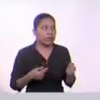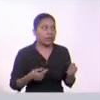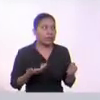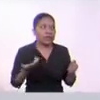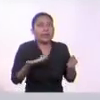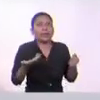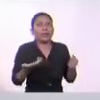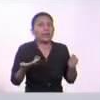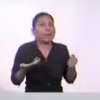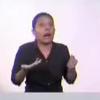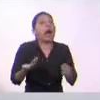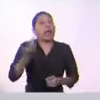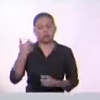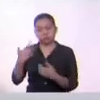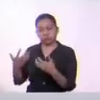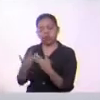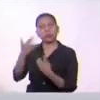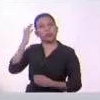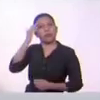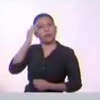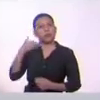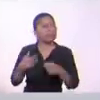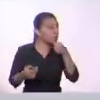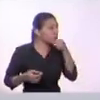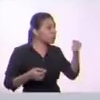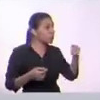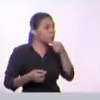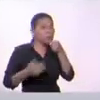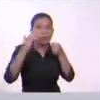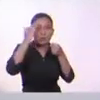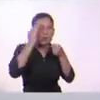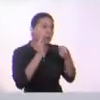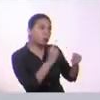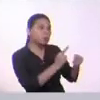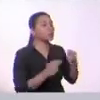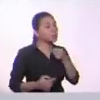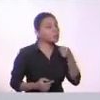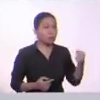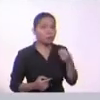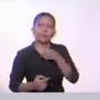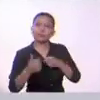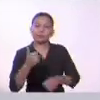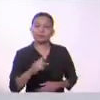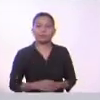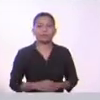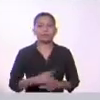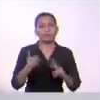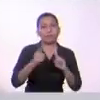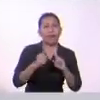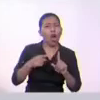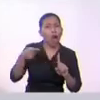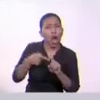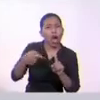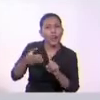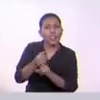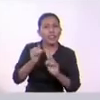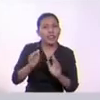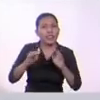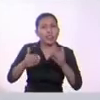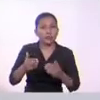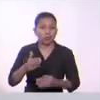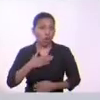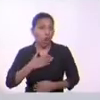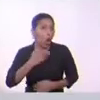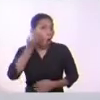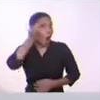El otro aspecto es ser objetivo. Esto tiene que ver con que el entrevistador no emita su